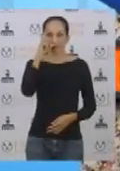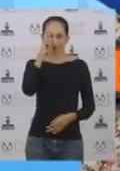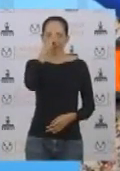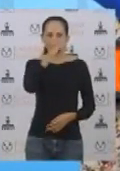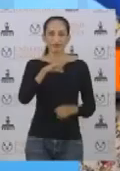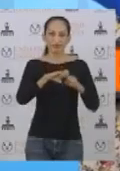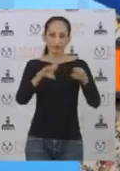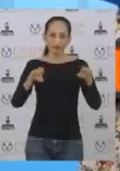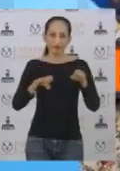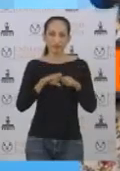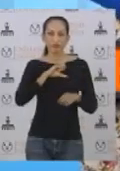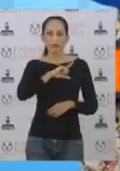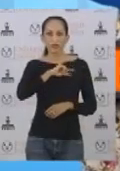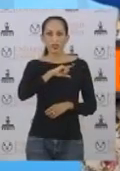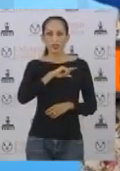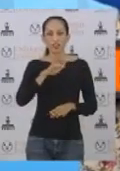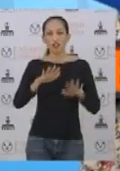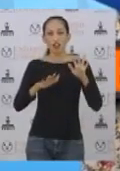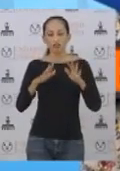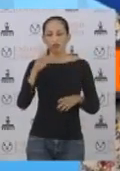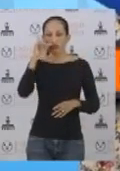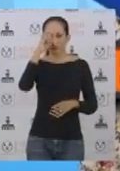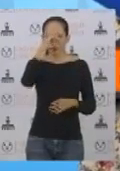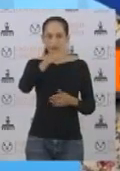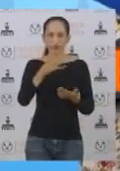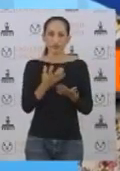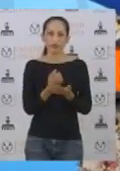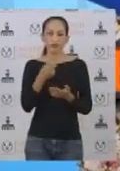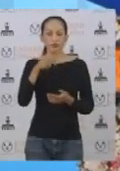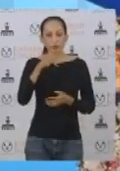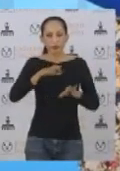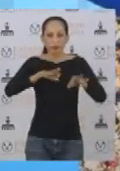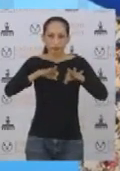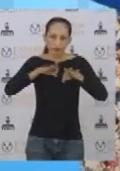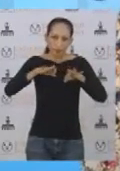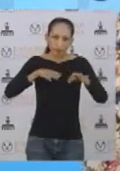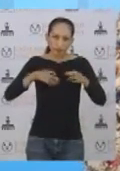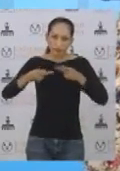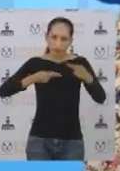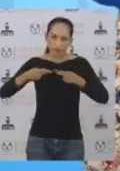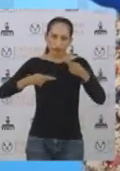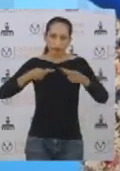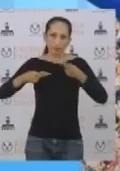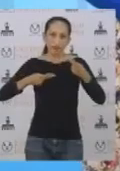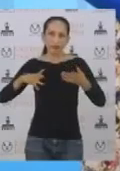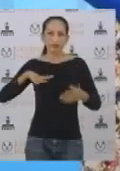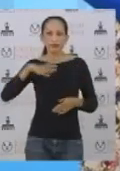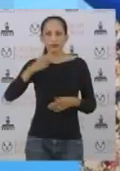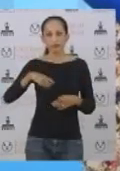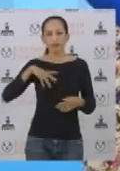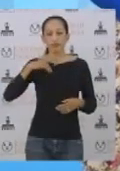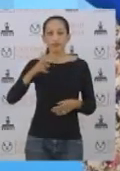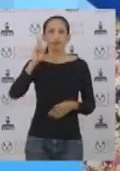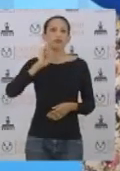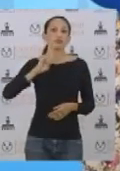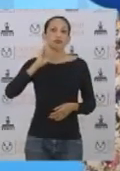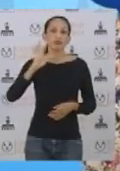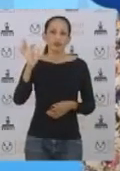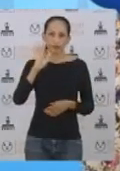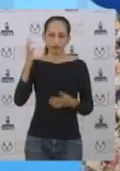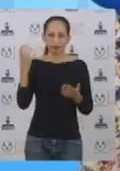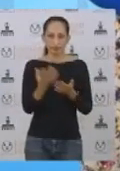para Correcaminos ha sido la contundencia, en la que Pepe Treviño asegura han trabajado toda esta semana. Vamos a ver si el resultado favorece para